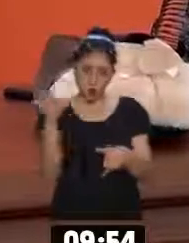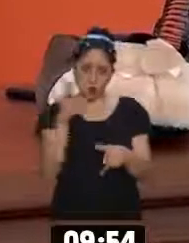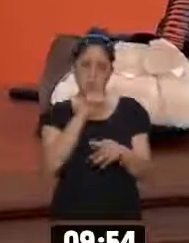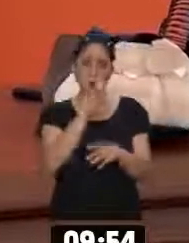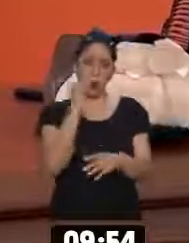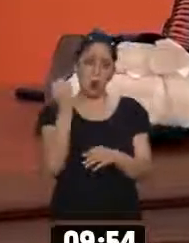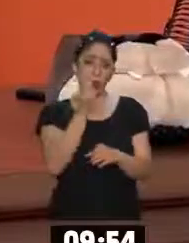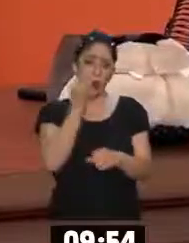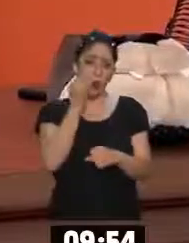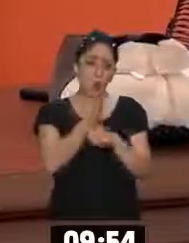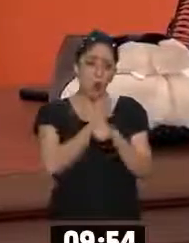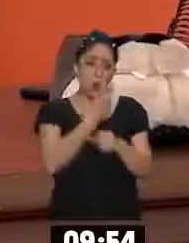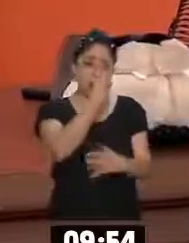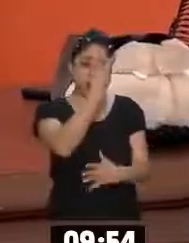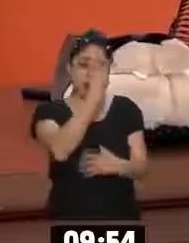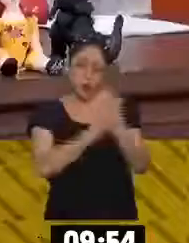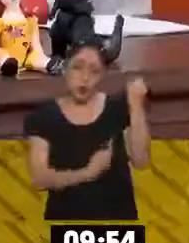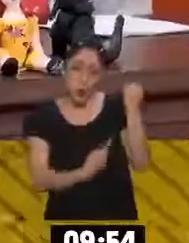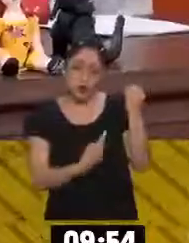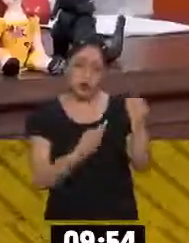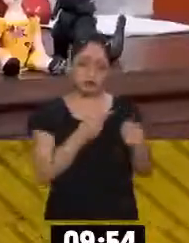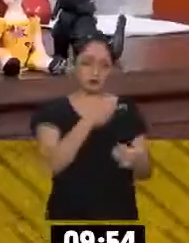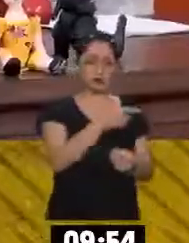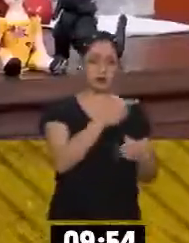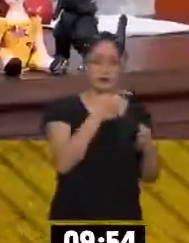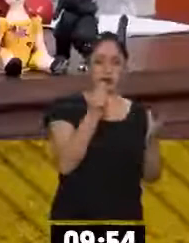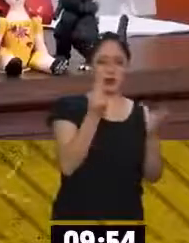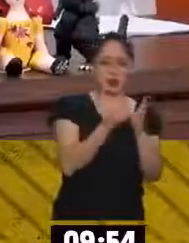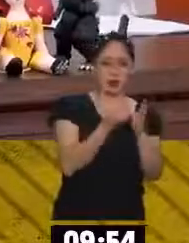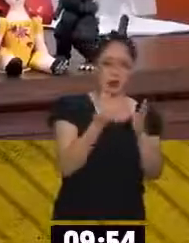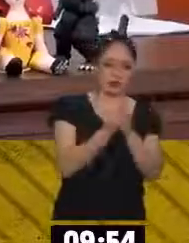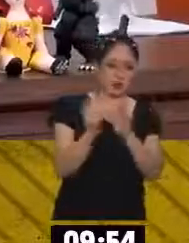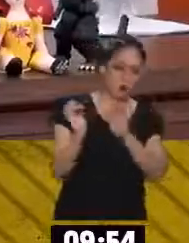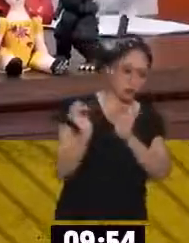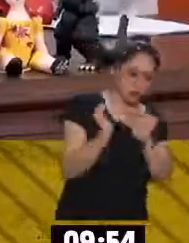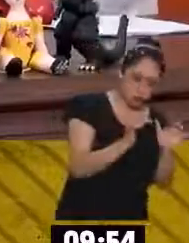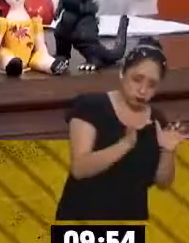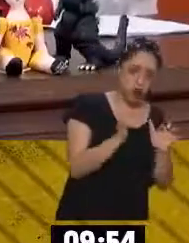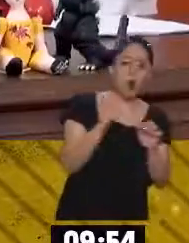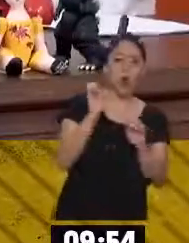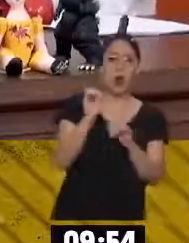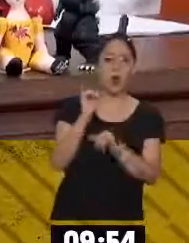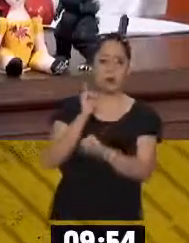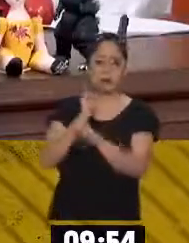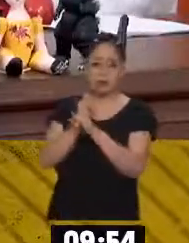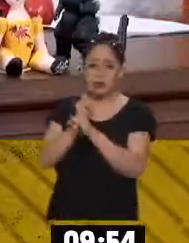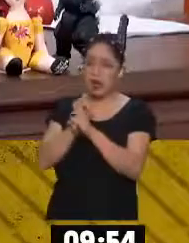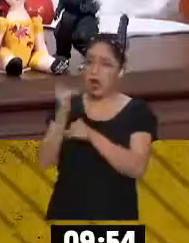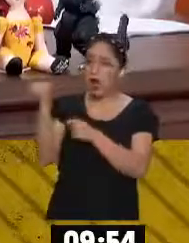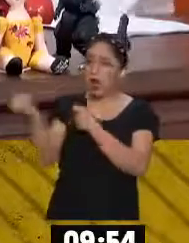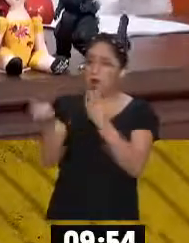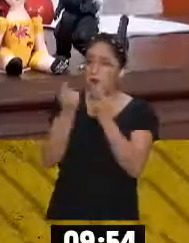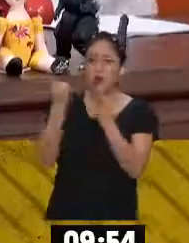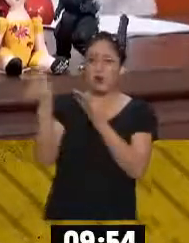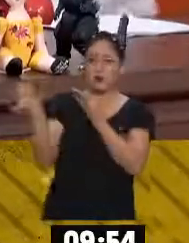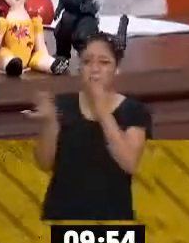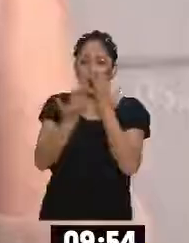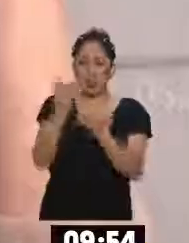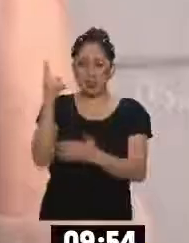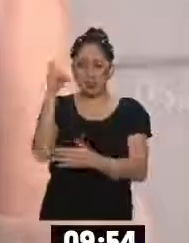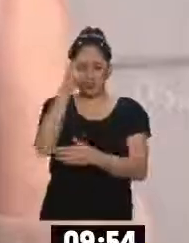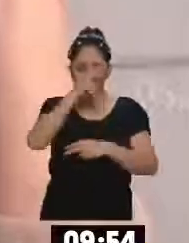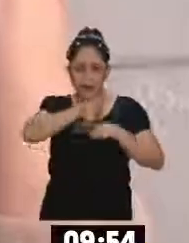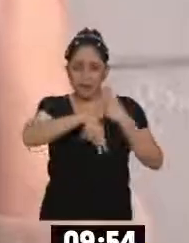de la clase a distancia o digital para quienes no puedan asistir realmente? Mira,